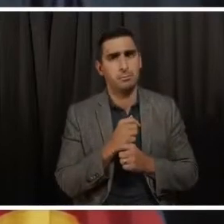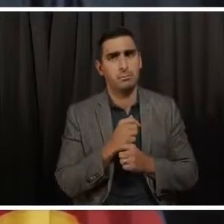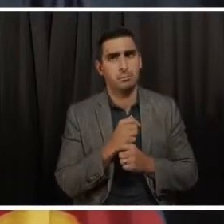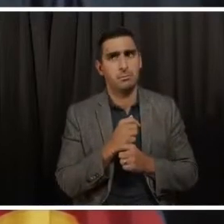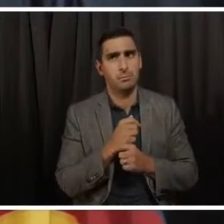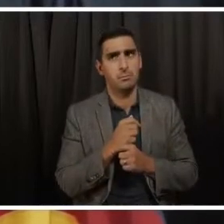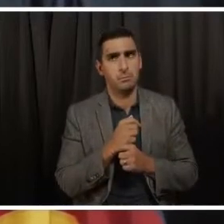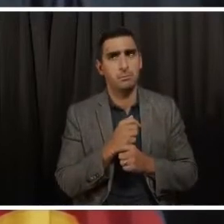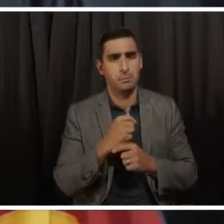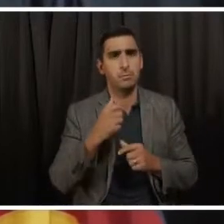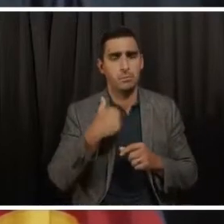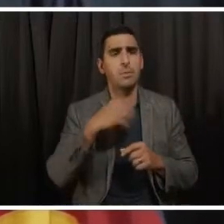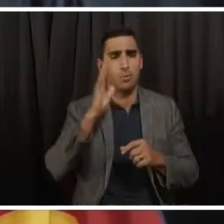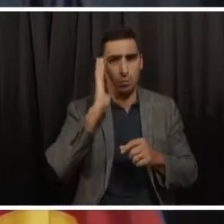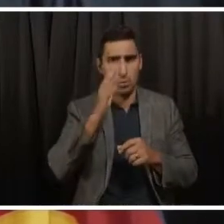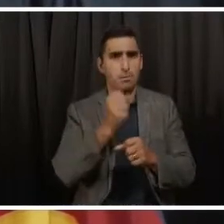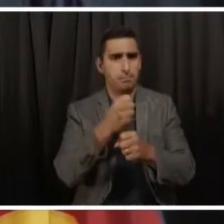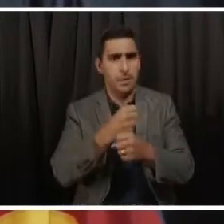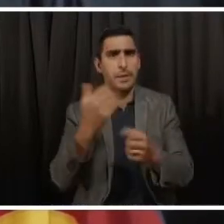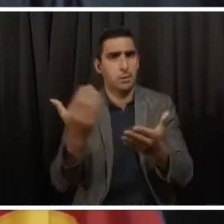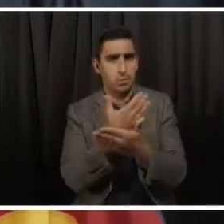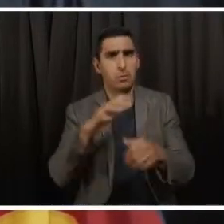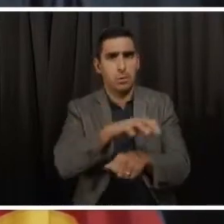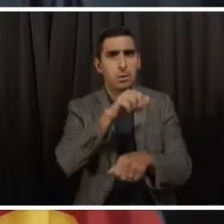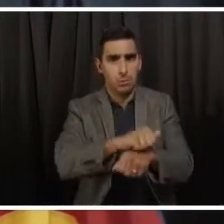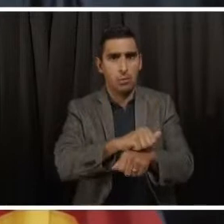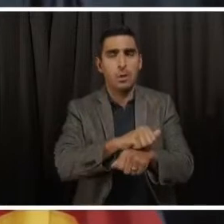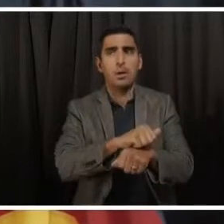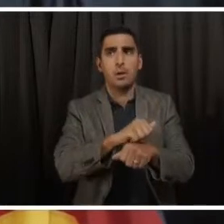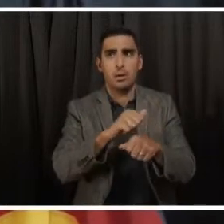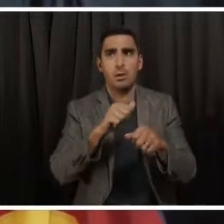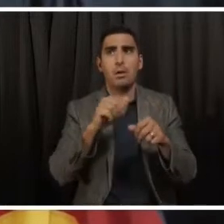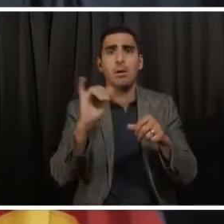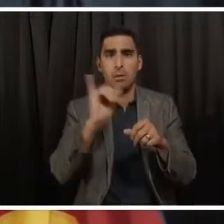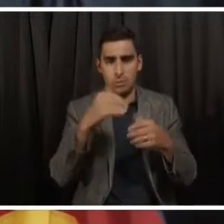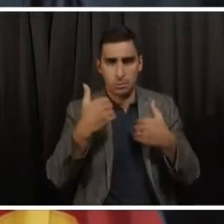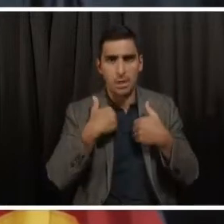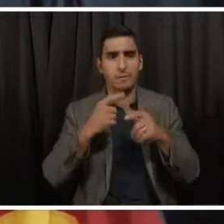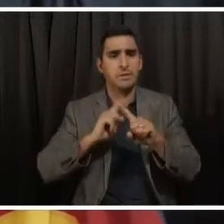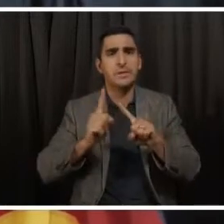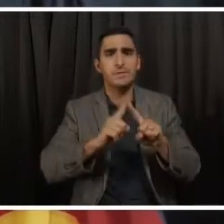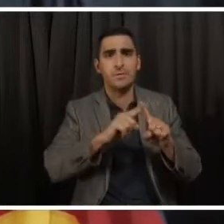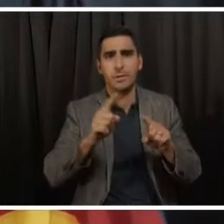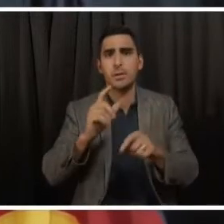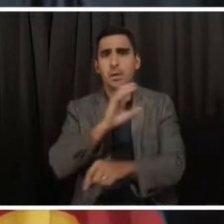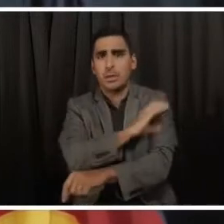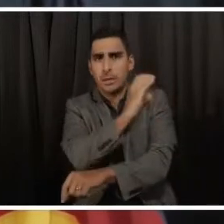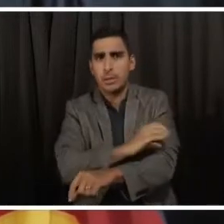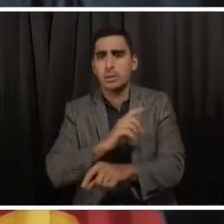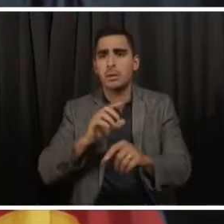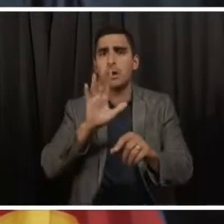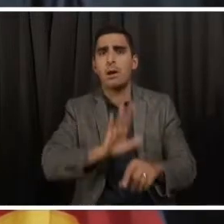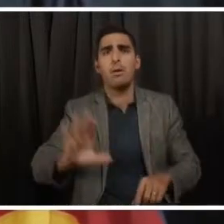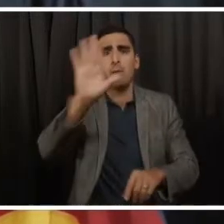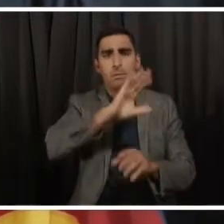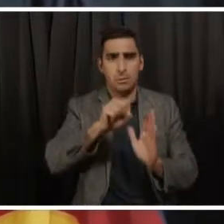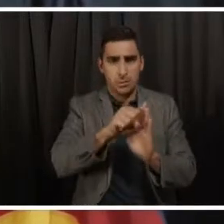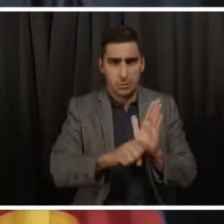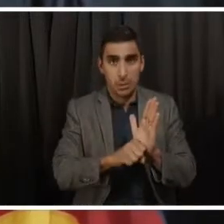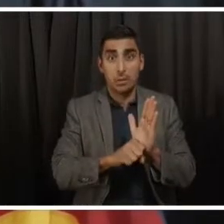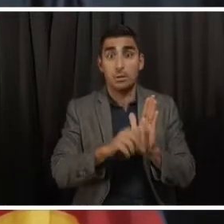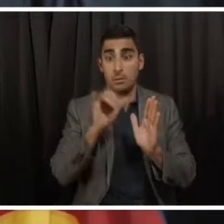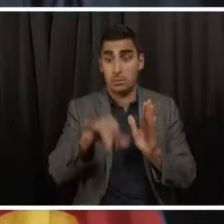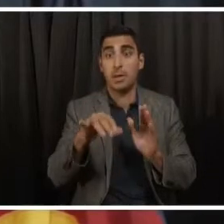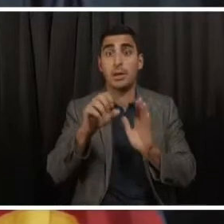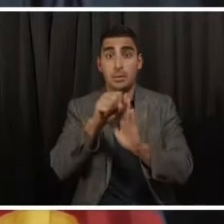una cita nueva para esto y tengo muchas clínicas durante todo el estado, incluido mucho